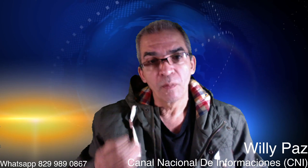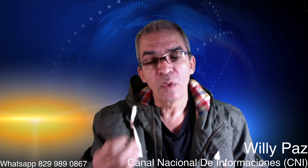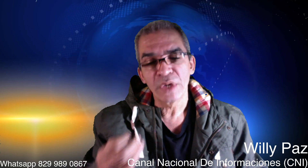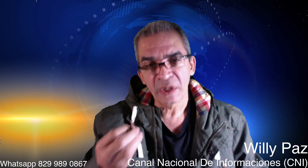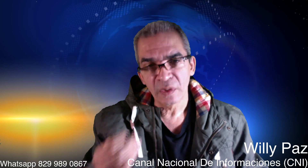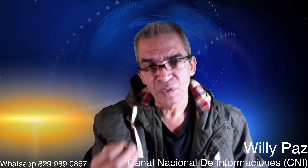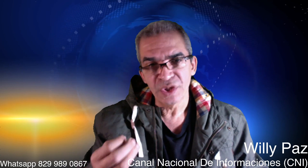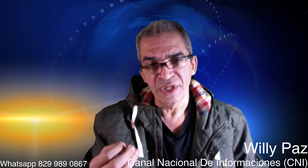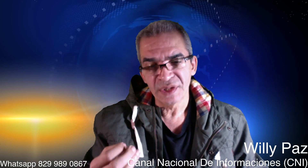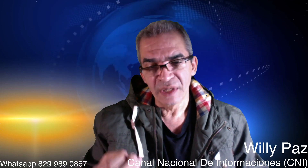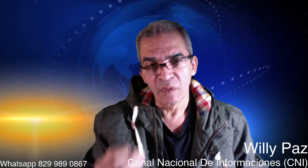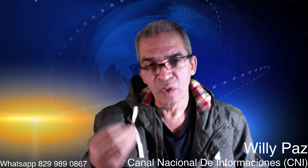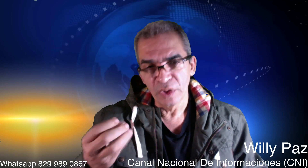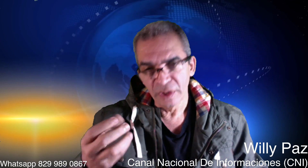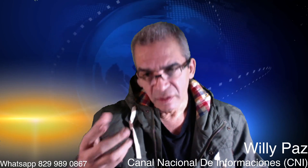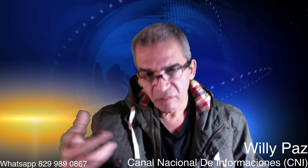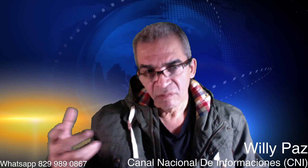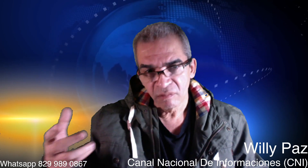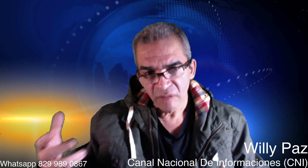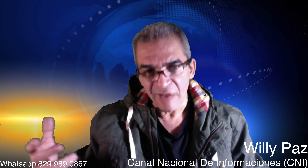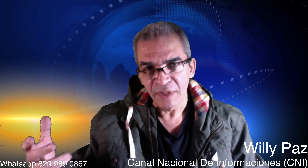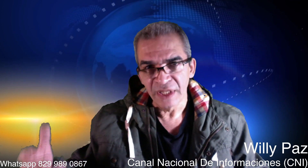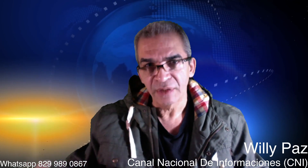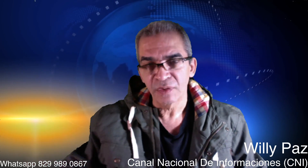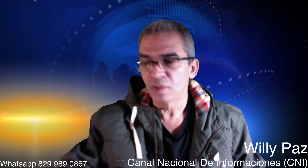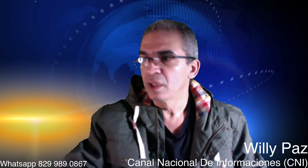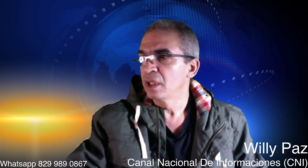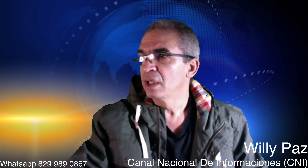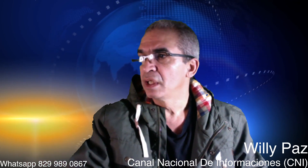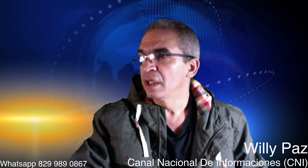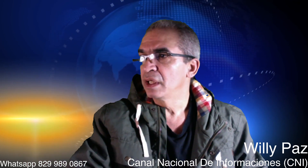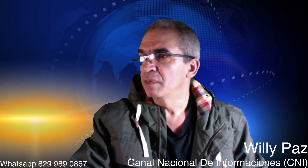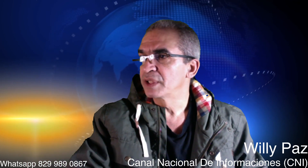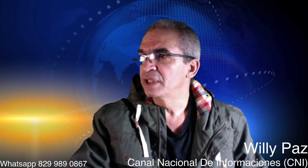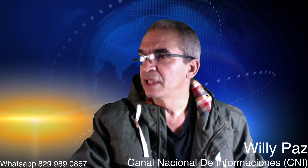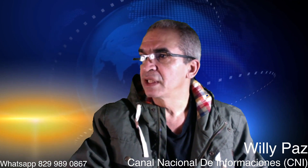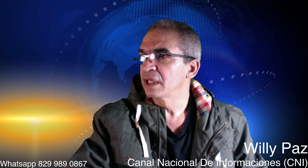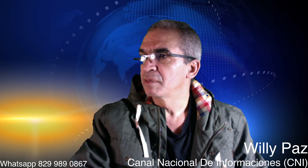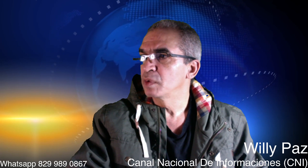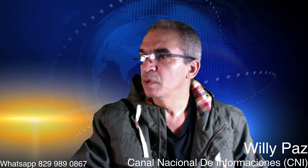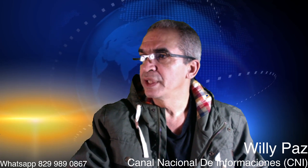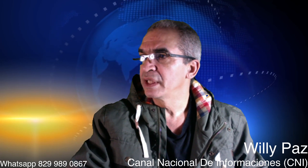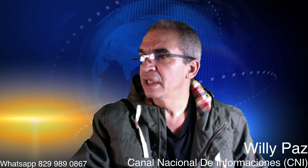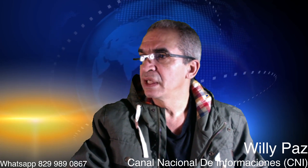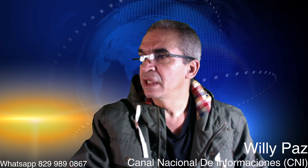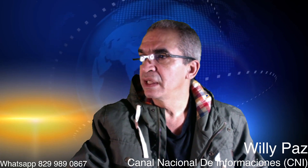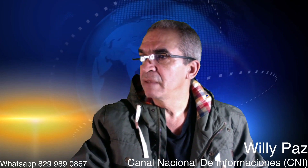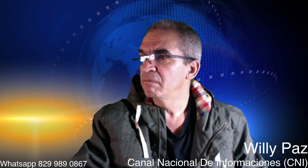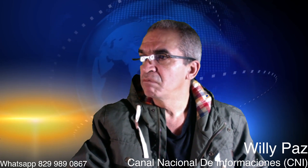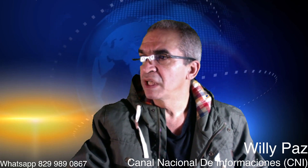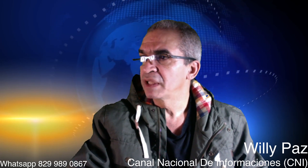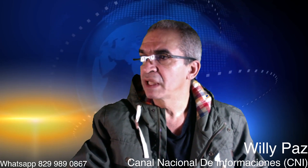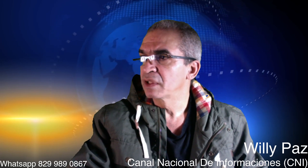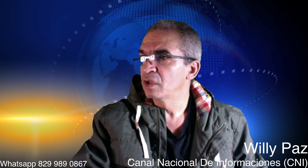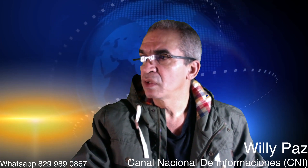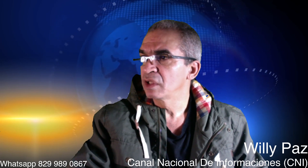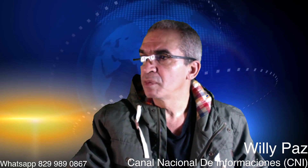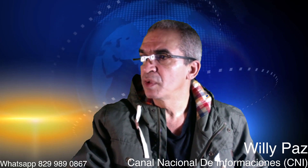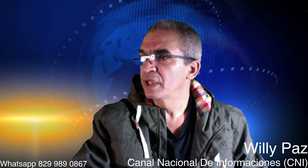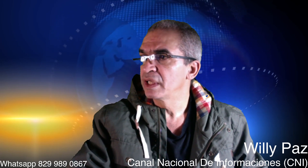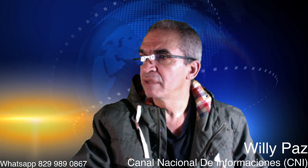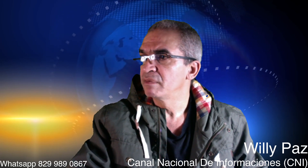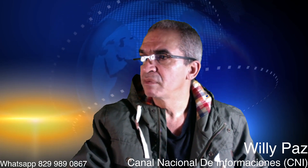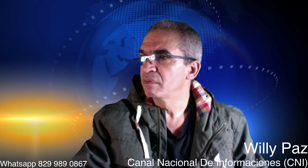vacunación, muy a conciencia, muy abierto, el presidente de la República externó que